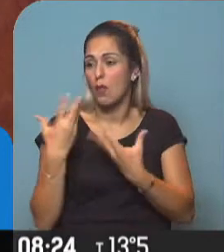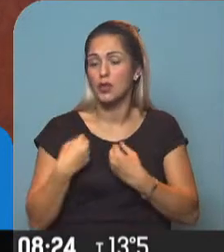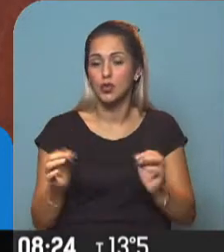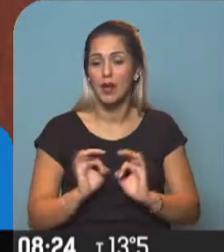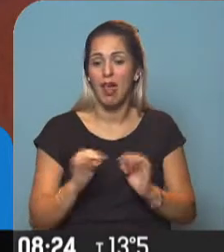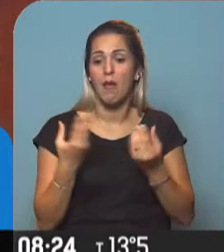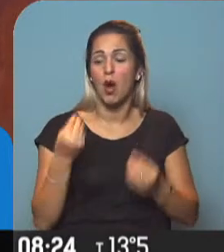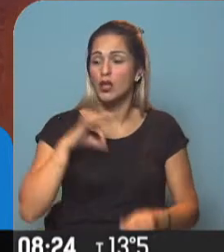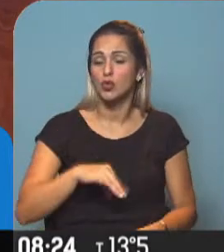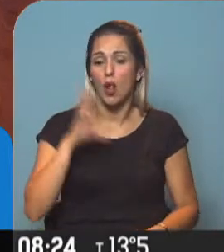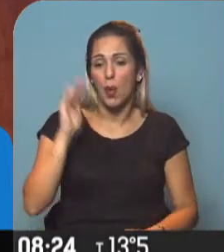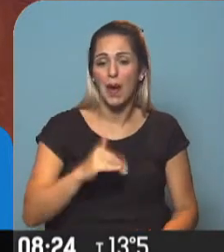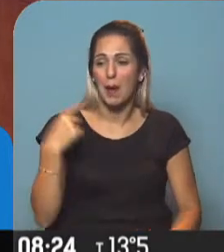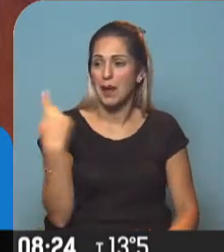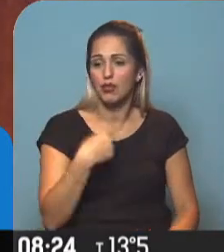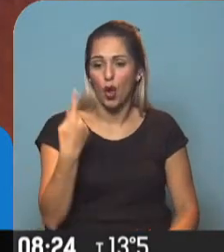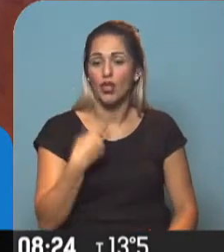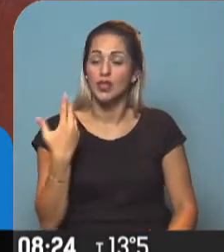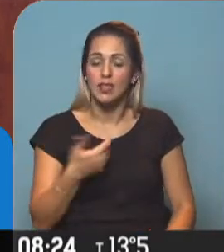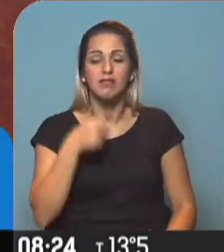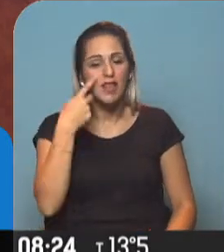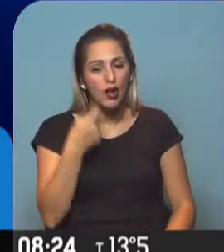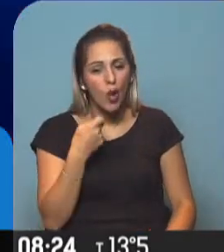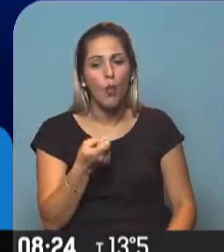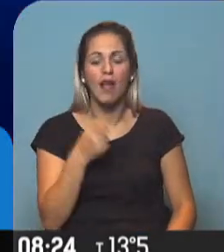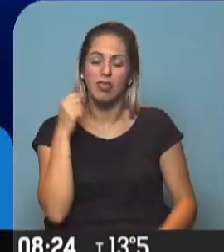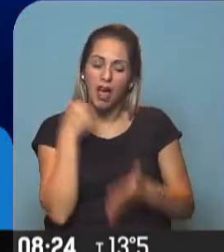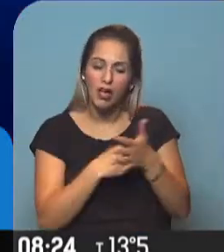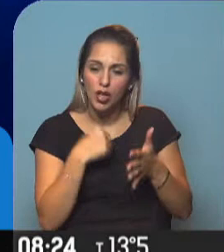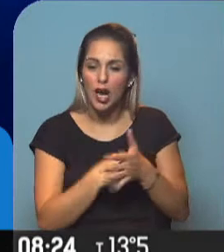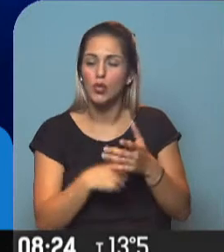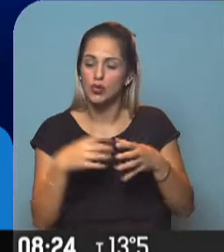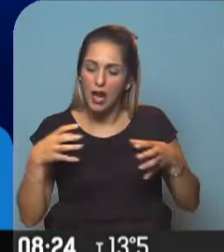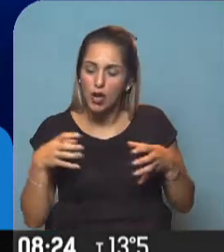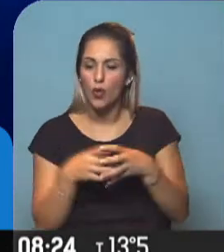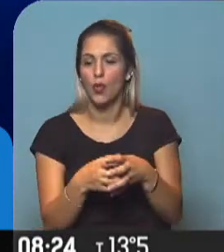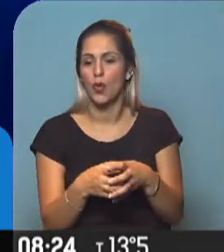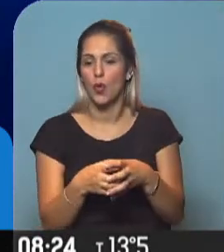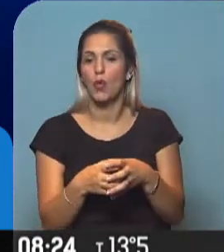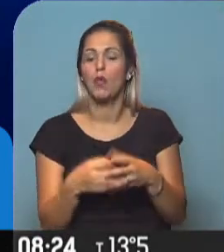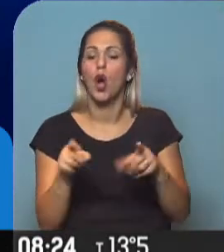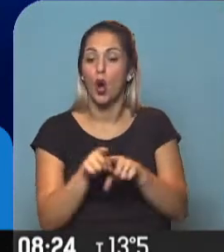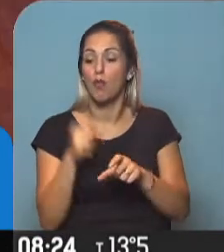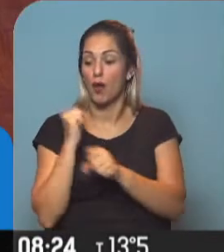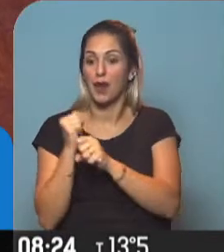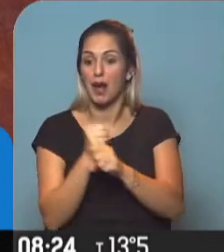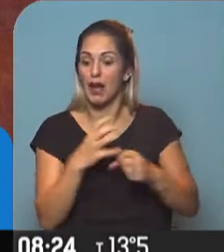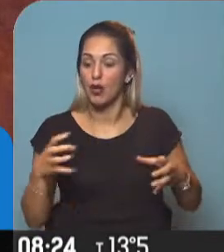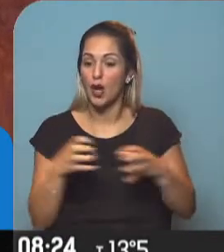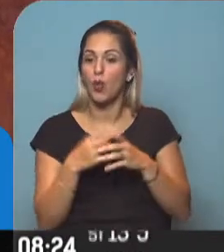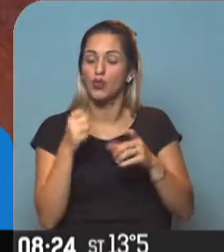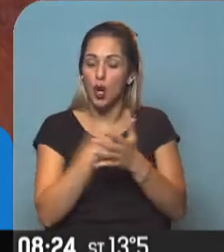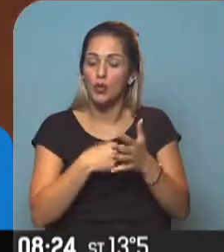bajaban los salarios y ahí se dieron cuenta que era necesario pelear en bloque como trabajadores para que no bajen los salarios